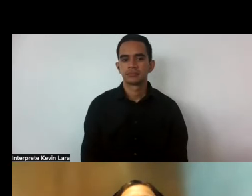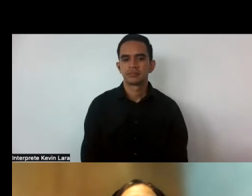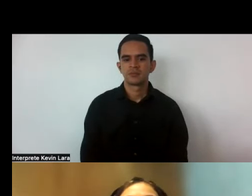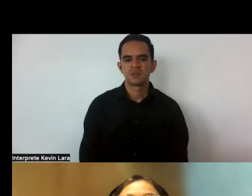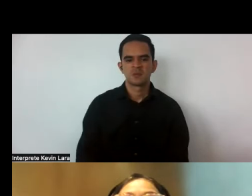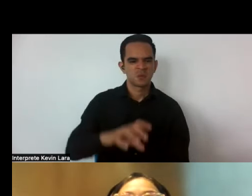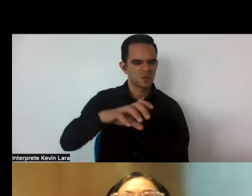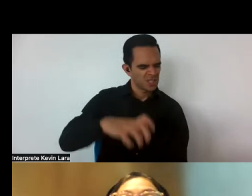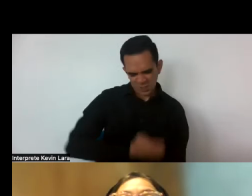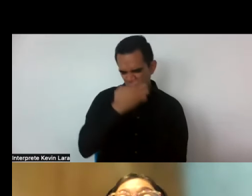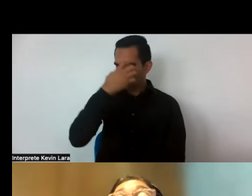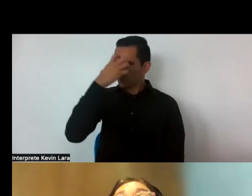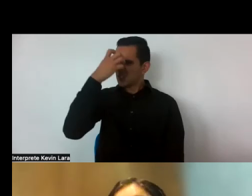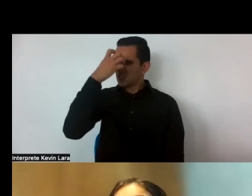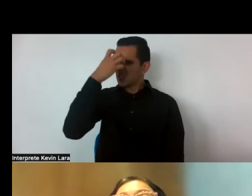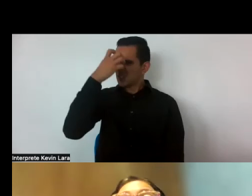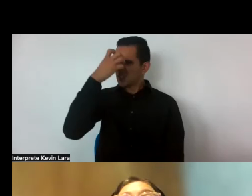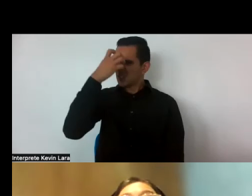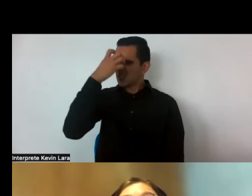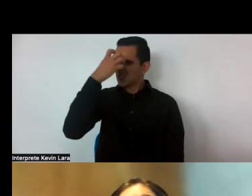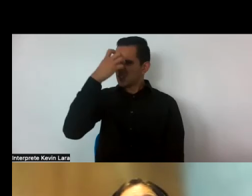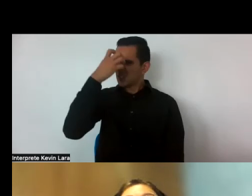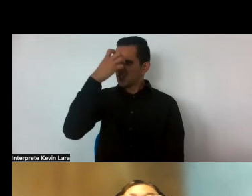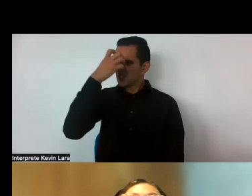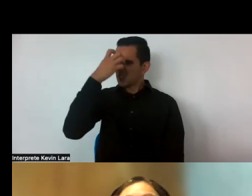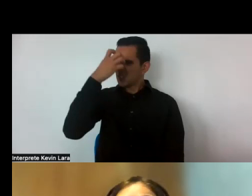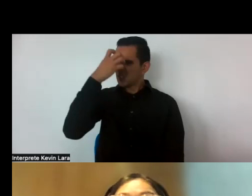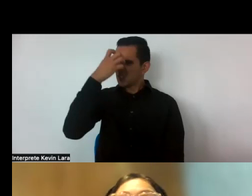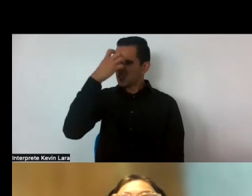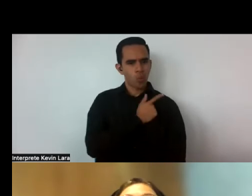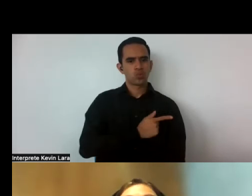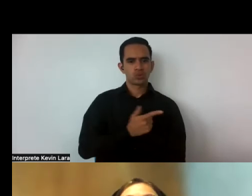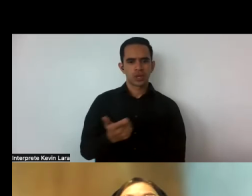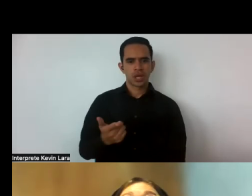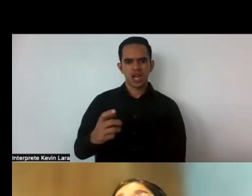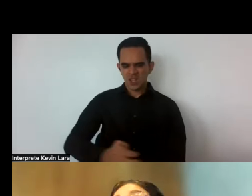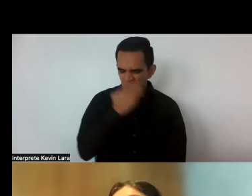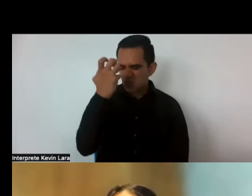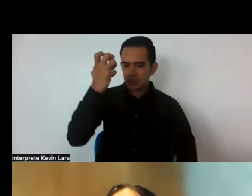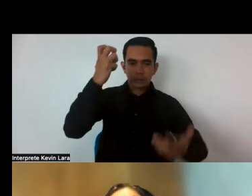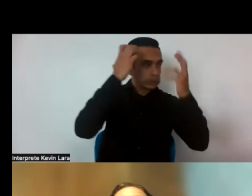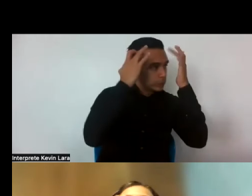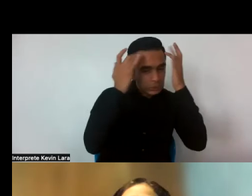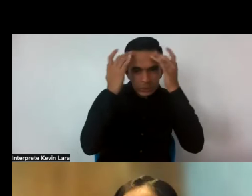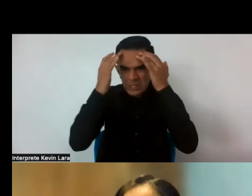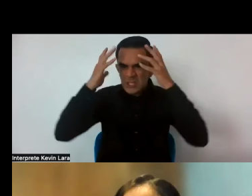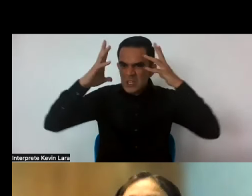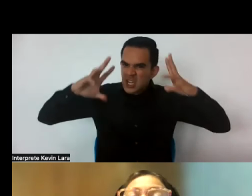Empiezan a salir las respuestas, me gusta. Nuevamente preocupación, enojo, preocupación,